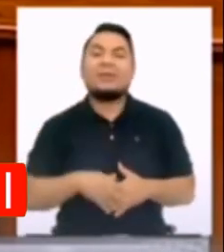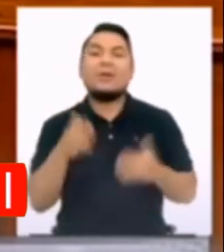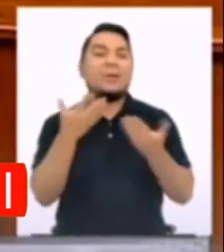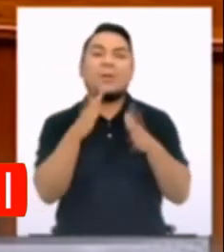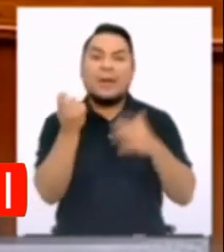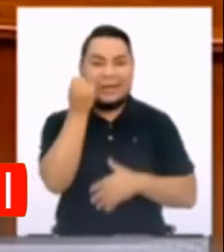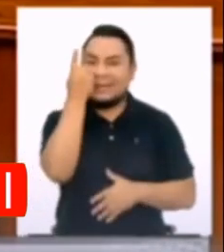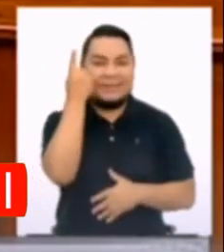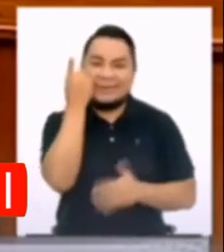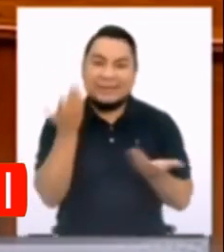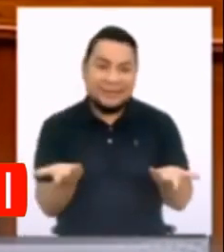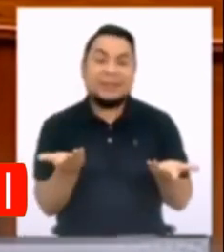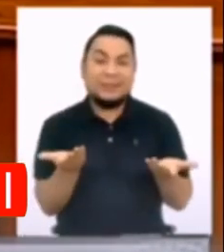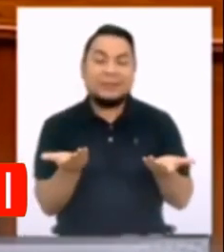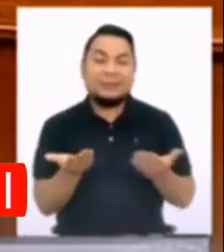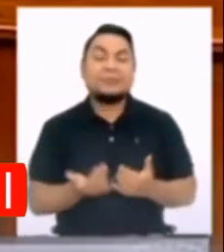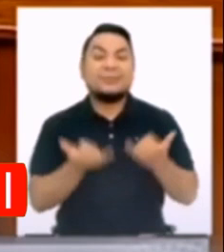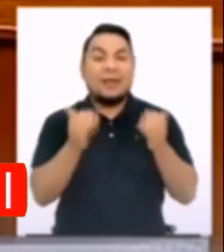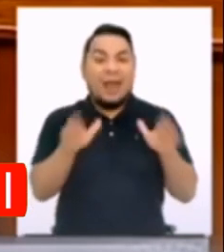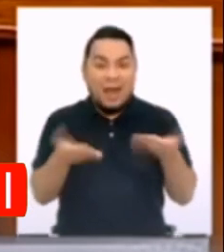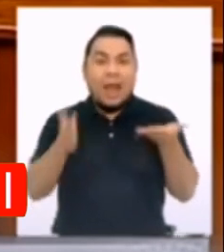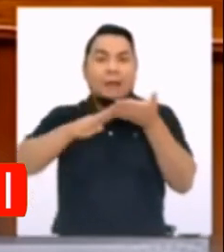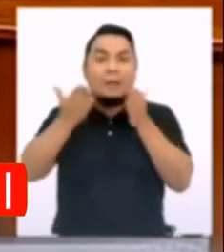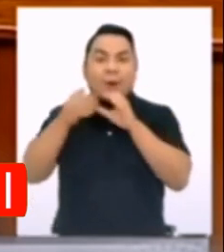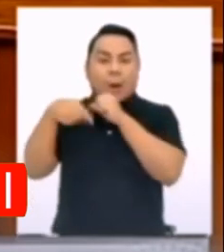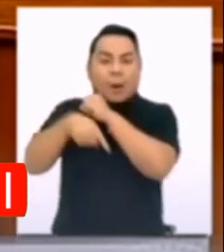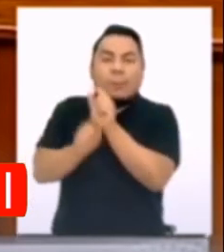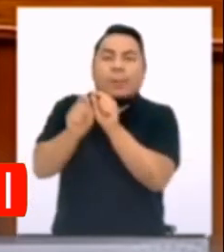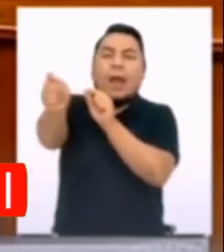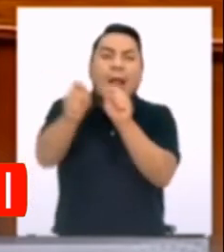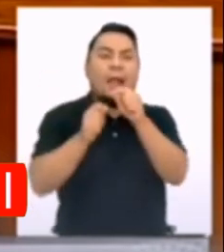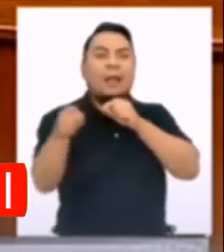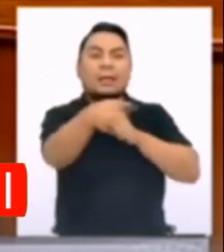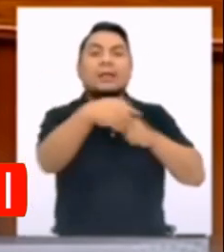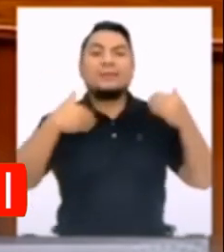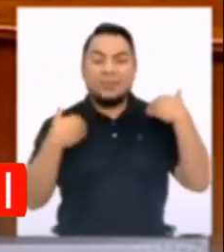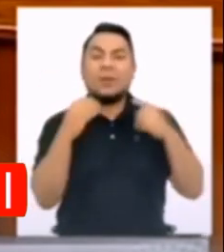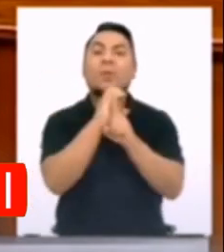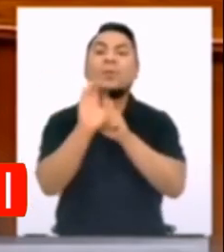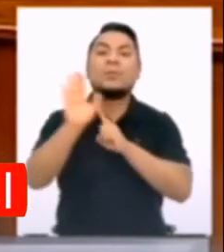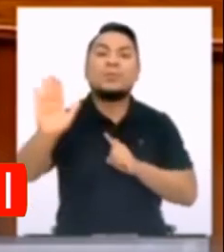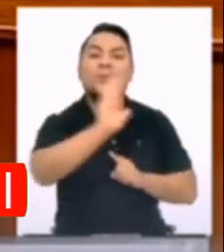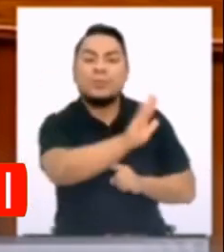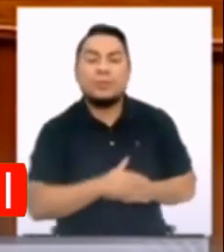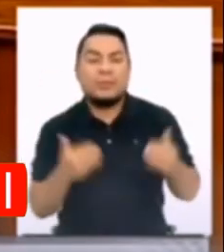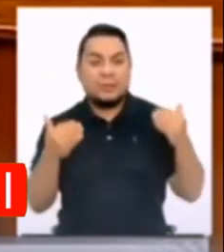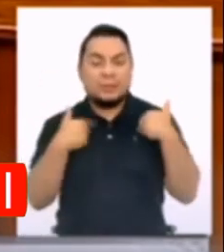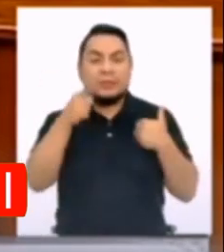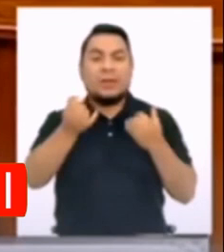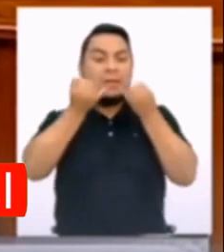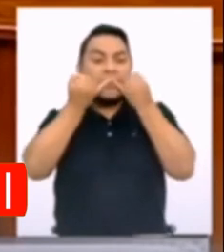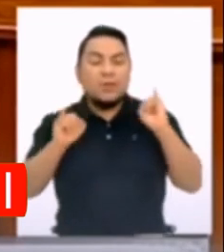retroceder en la conquista de los derechos que por años no han sido atendidos. También quiero